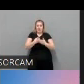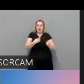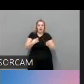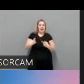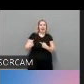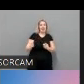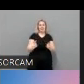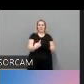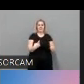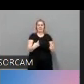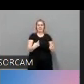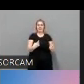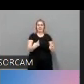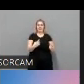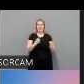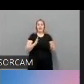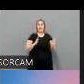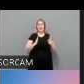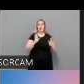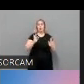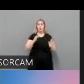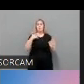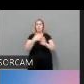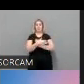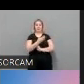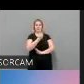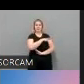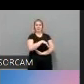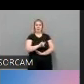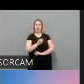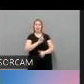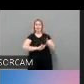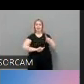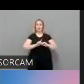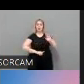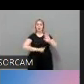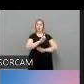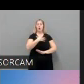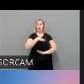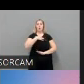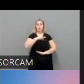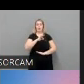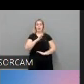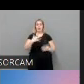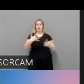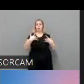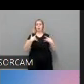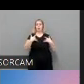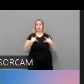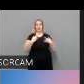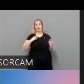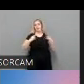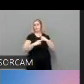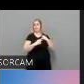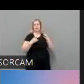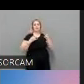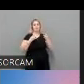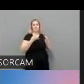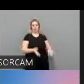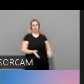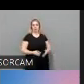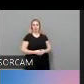necesidades transitorias o permanentes que presentan los niños con trastornos de desarrollo o que pueden llegar a padecerlos, que tienen